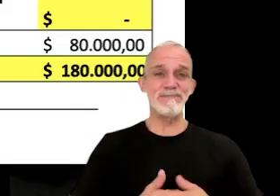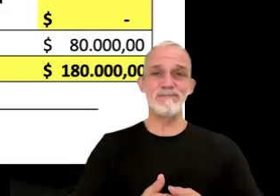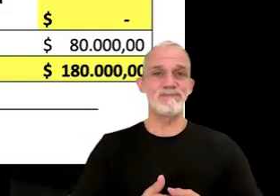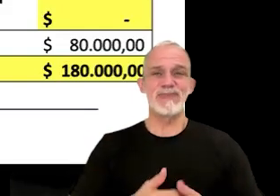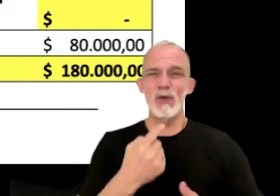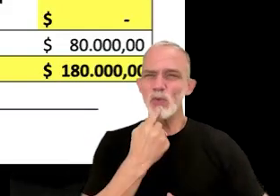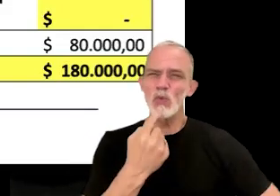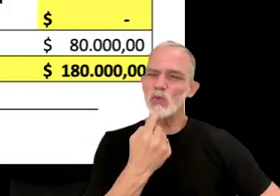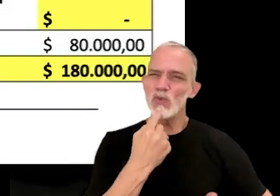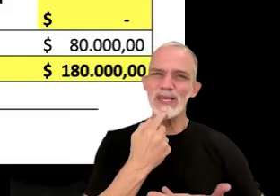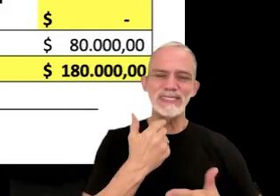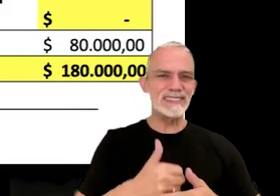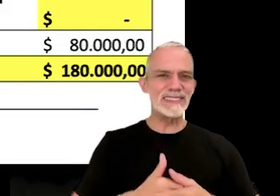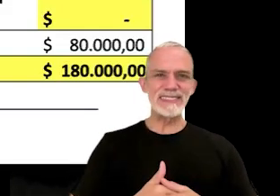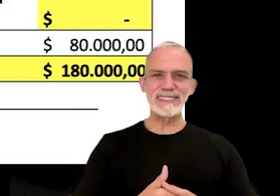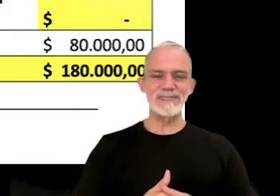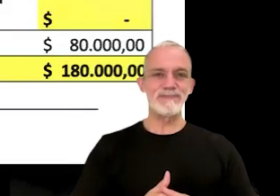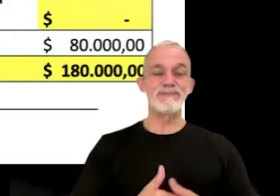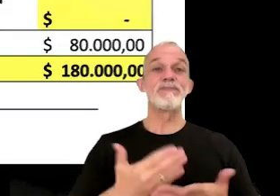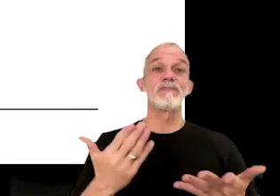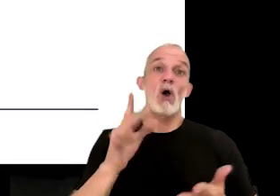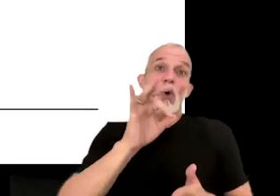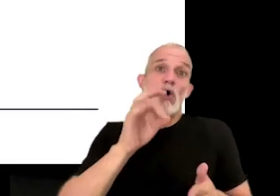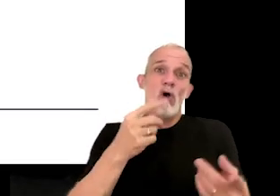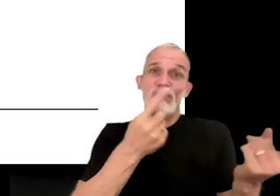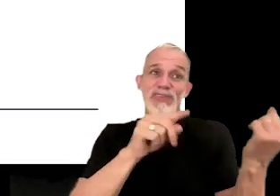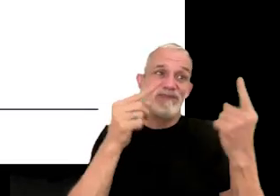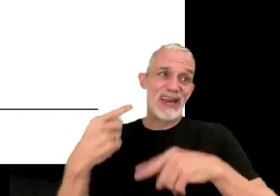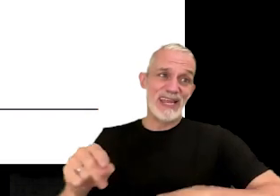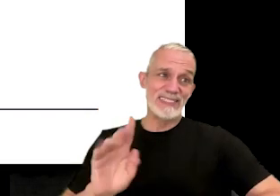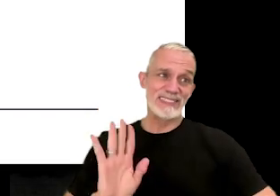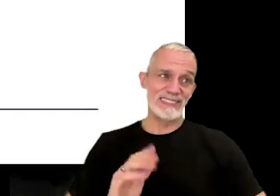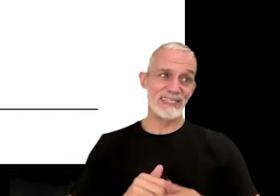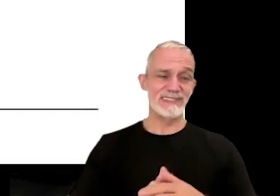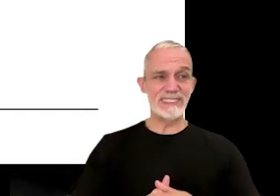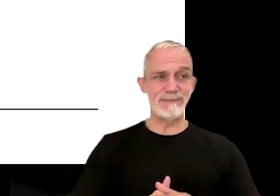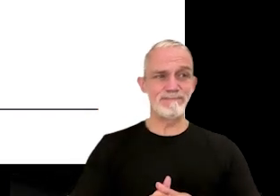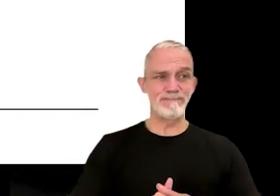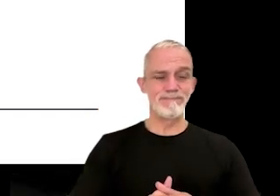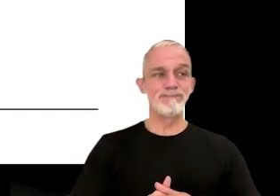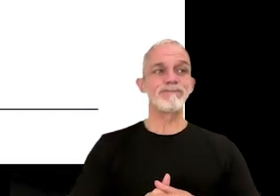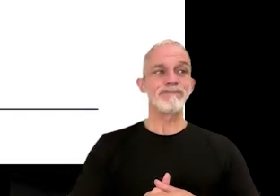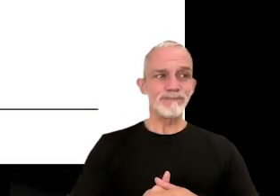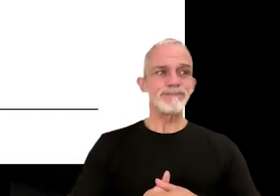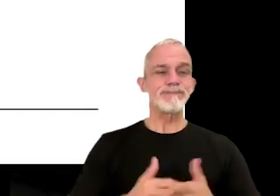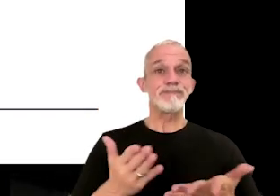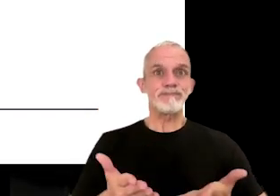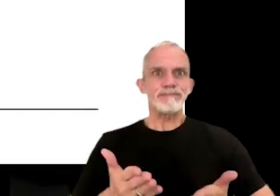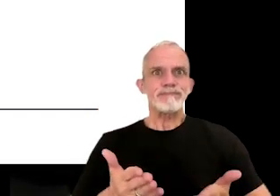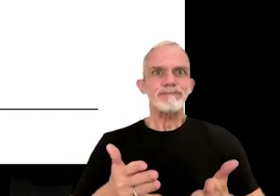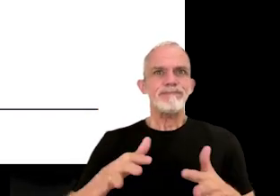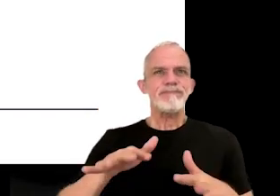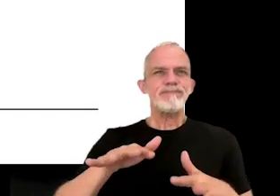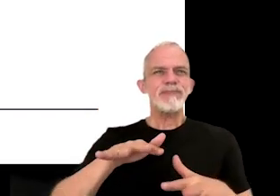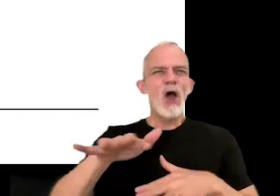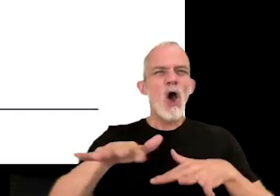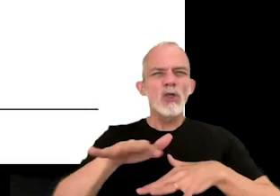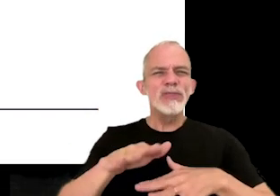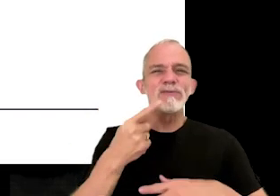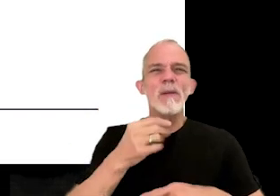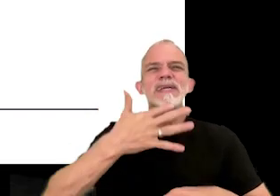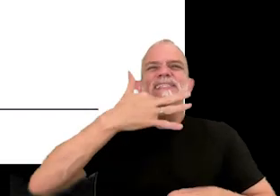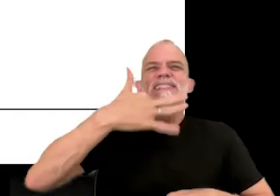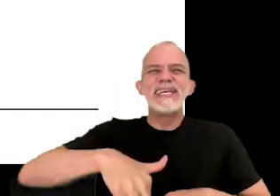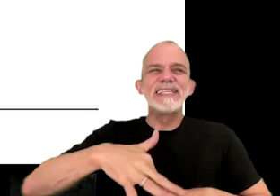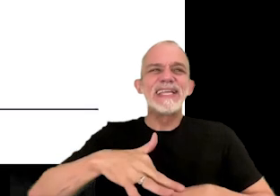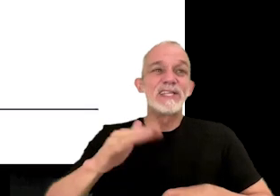dudas o las diferencias doctrinarias. Y en ese contexto, y si es que se entendió todo,